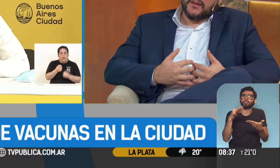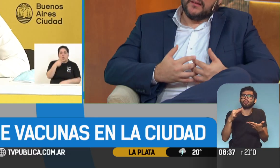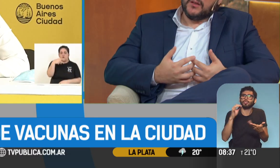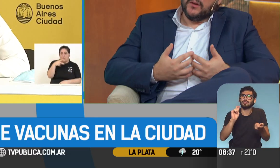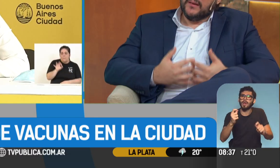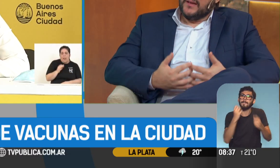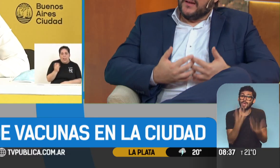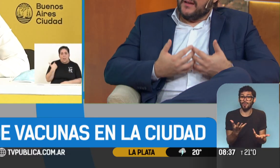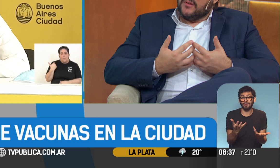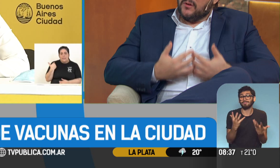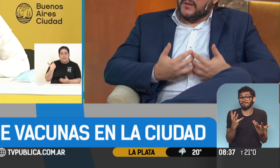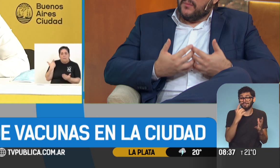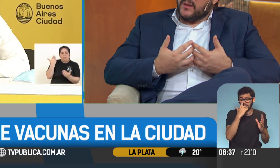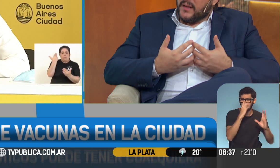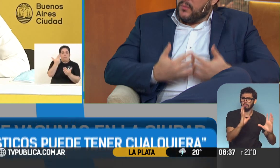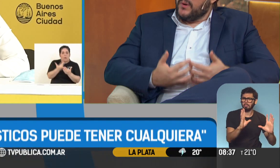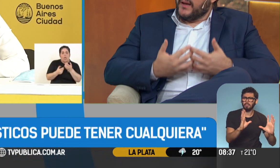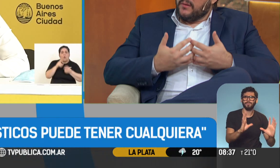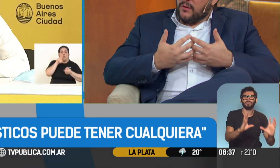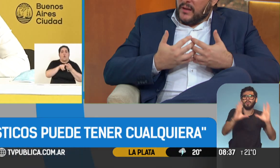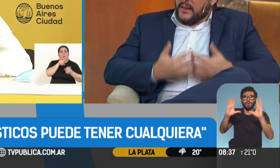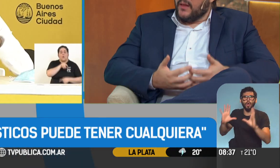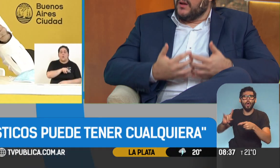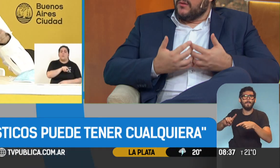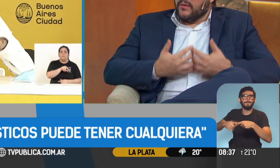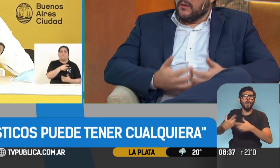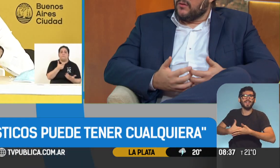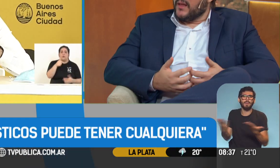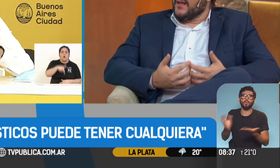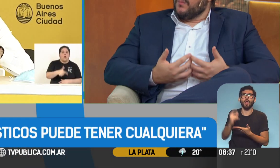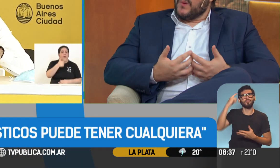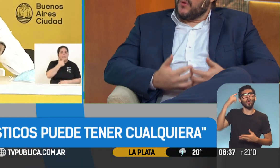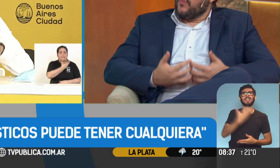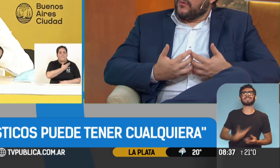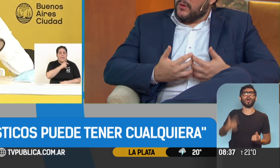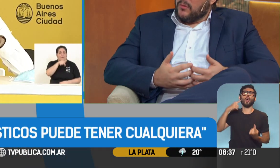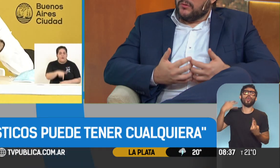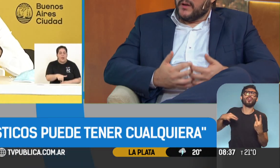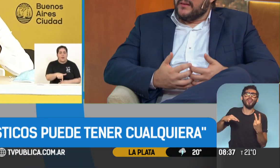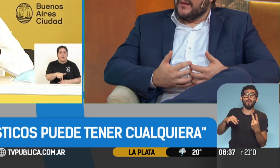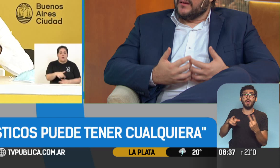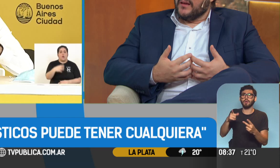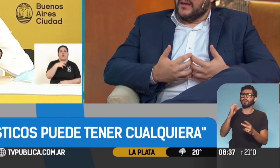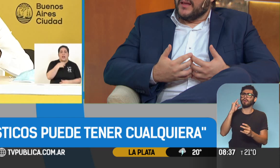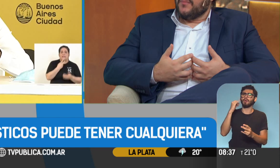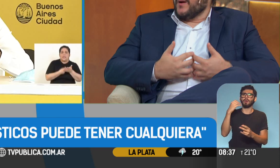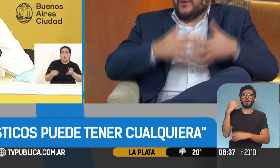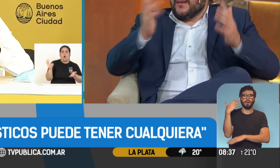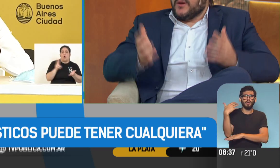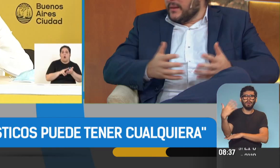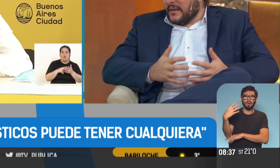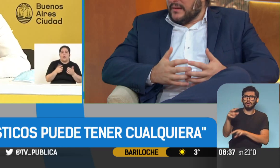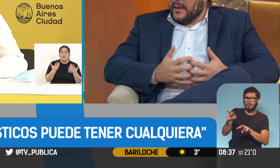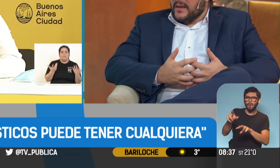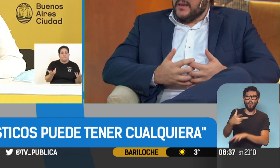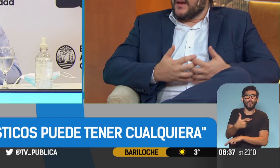preocupa en este sentido es la visión de la política pública la visión del estado de la visión de la sociedad me preocupa esos discursos que dicen que la prova cuna